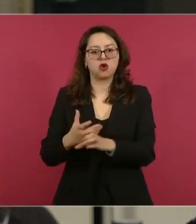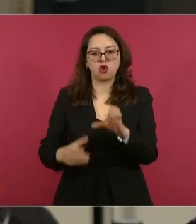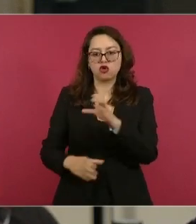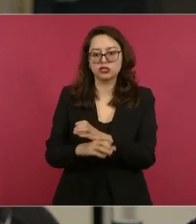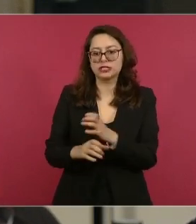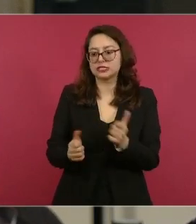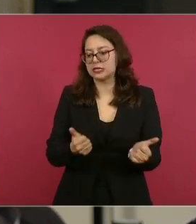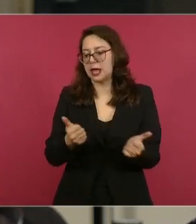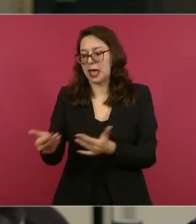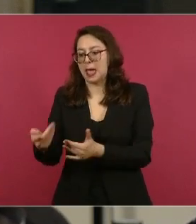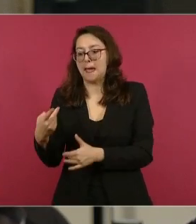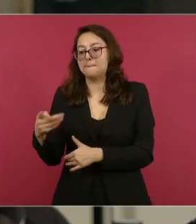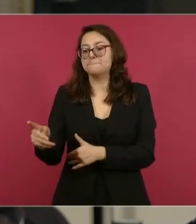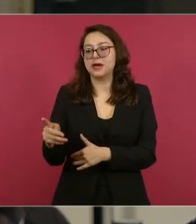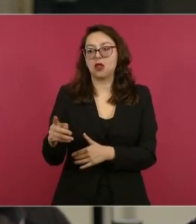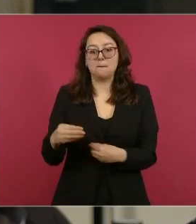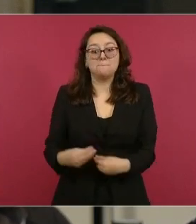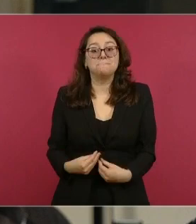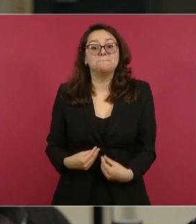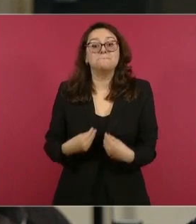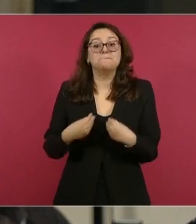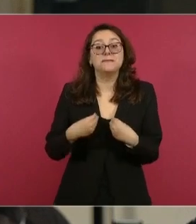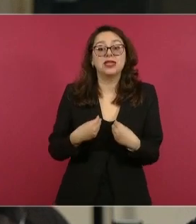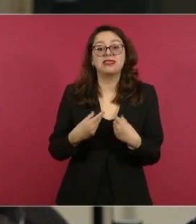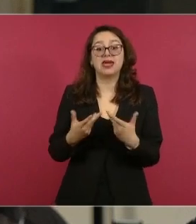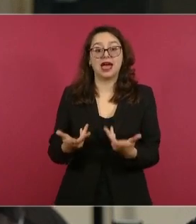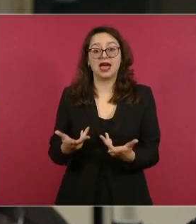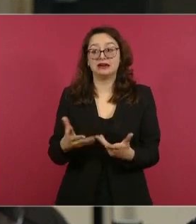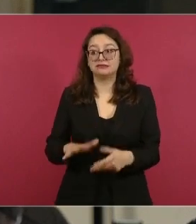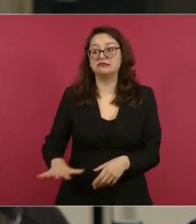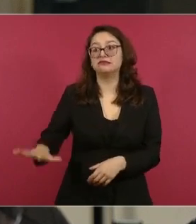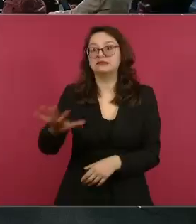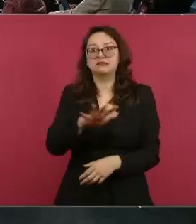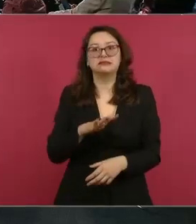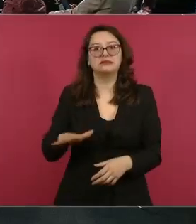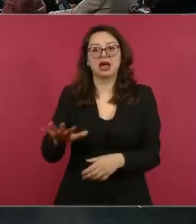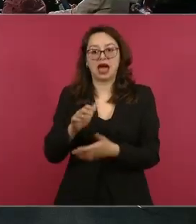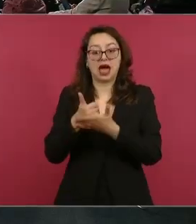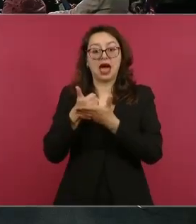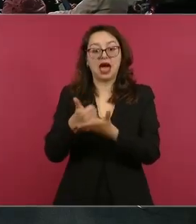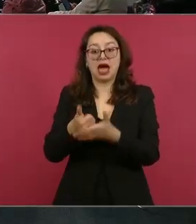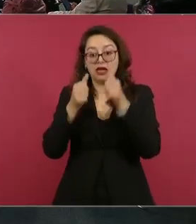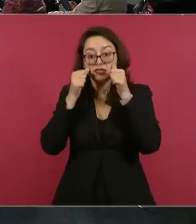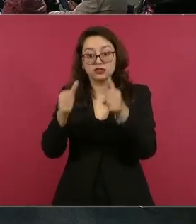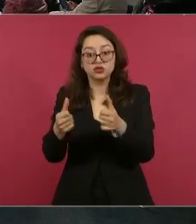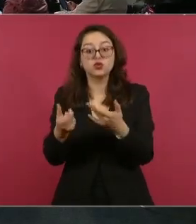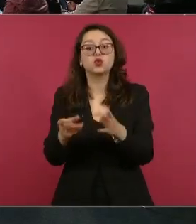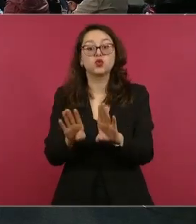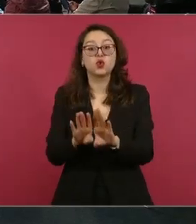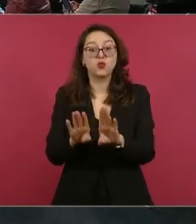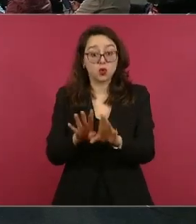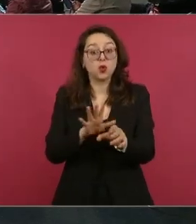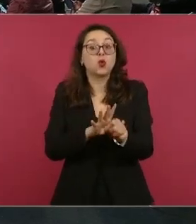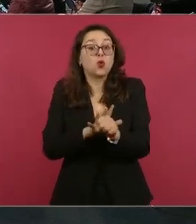domésticos. ¿Cuál será la prioridad de atención para los afectados en Acapulco? Lo público,